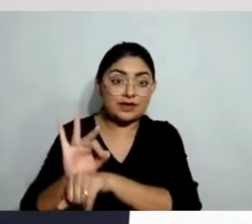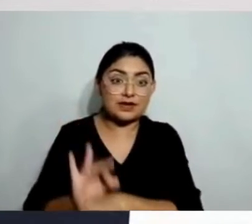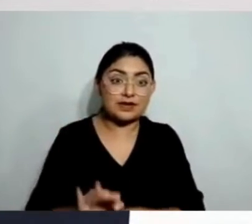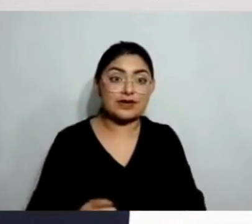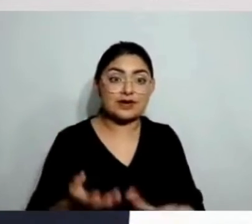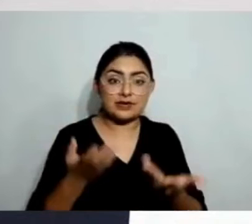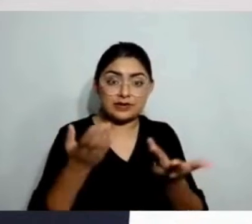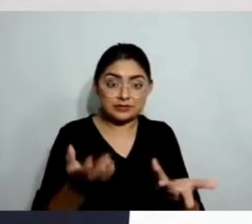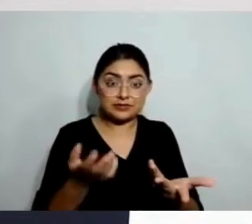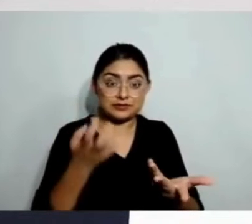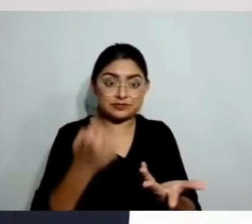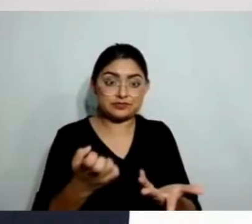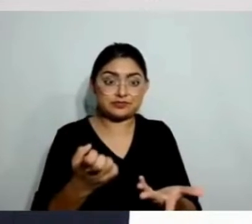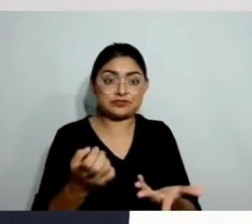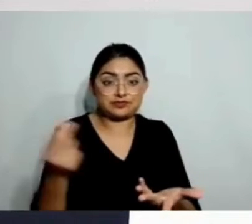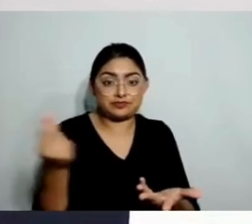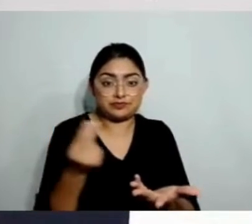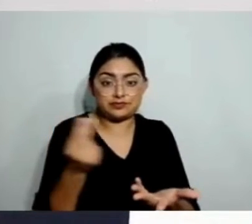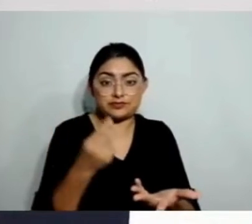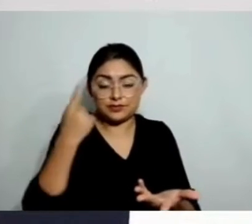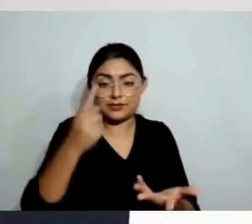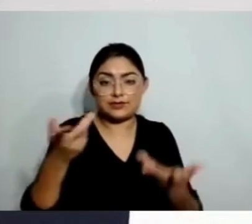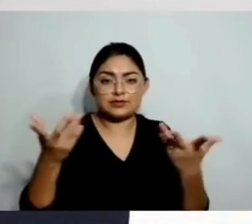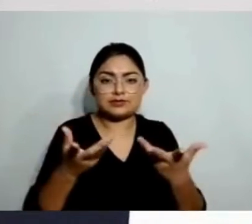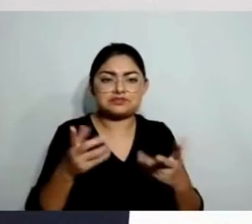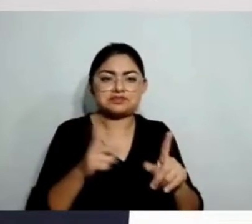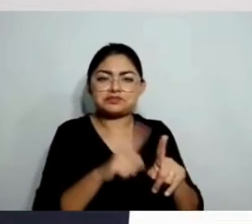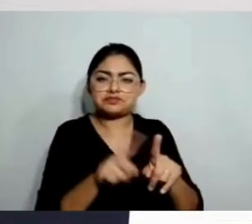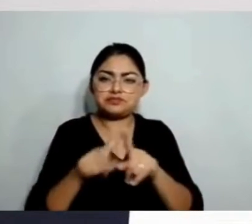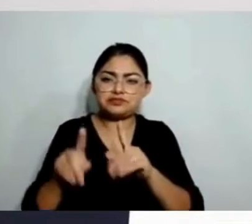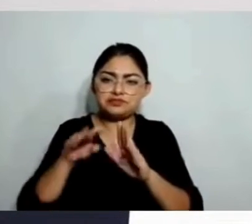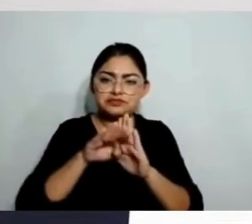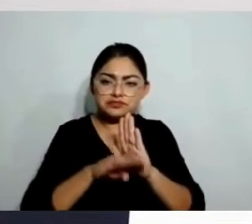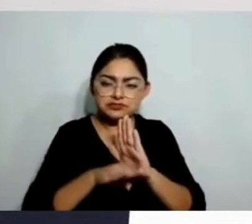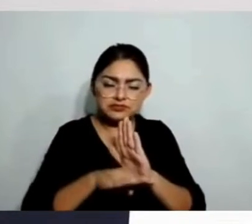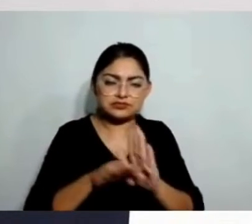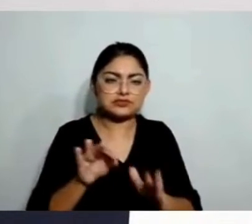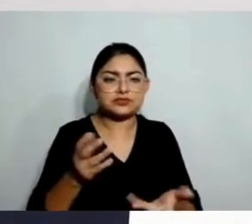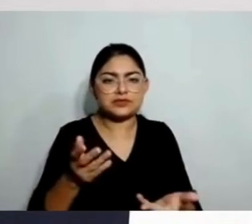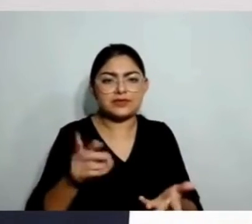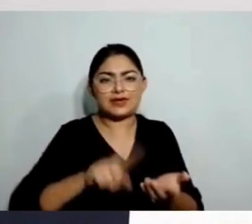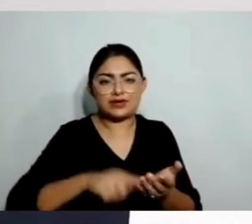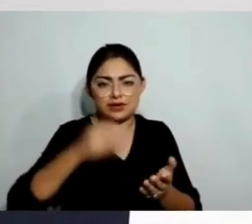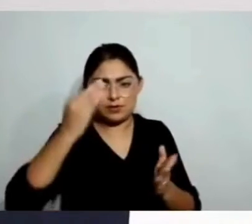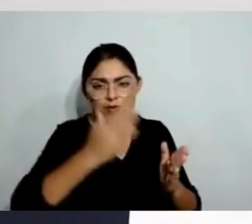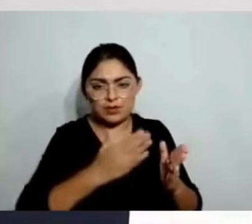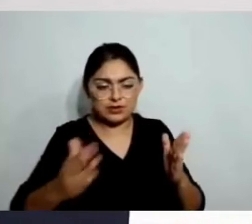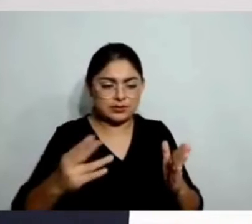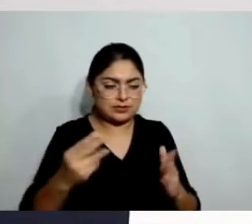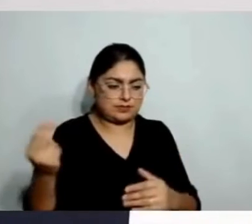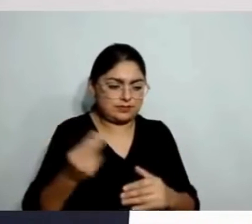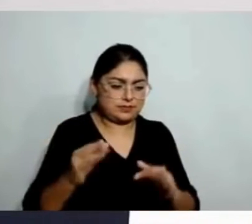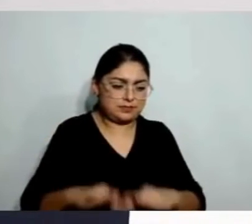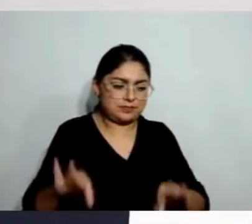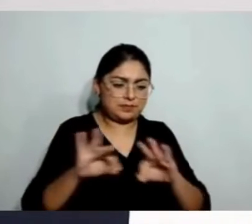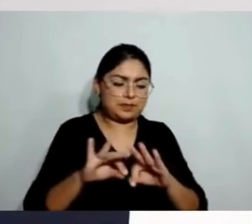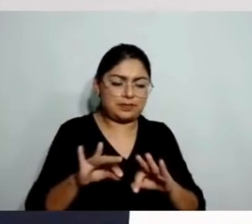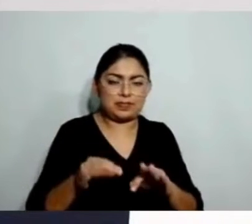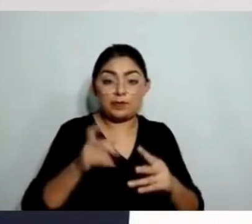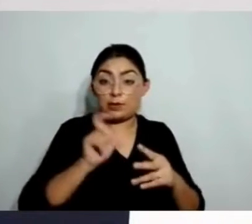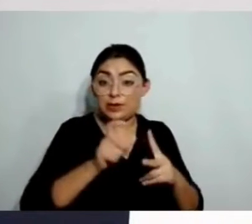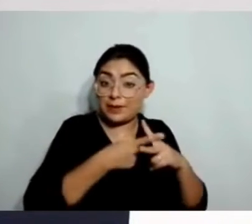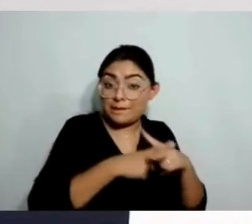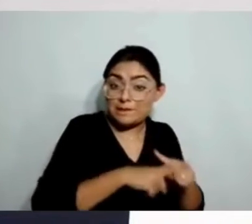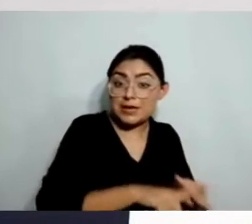construir uir las diferentes estrategias de defensa sobre todo en un momento fundamental que tiene que ver eh con la audiencia inicial como un momento en donde además se